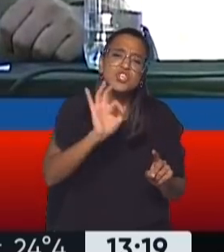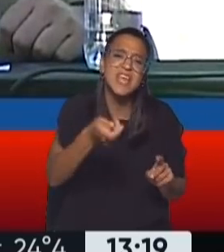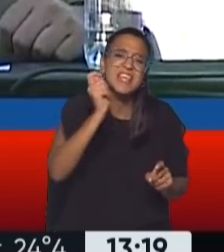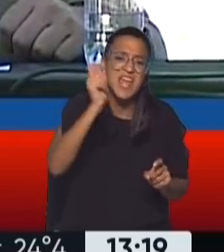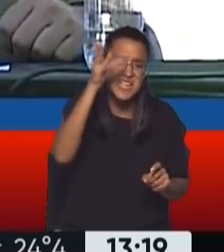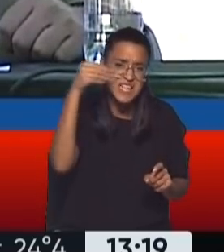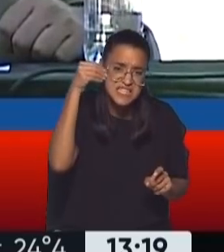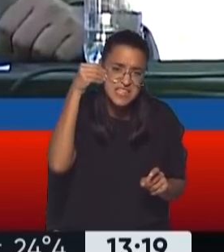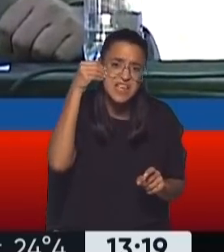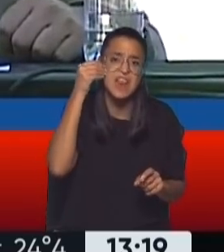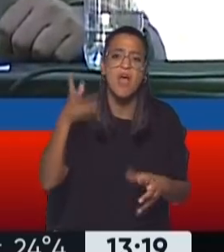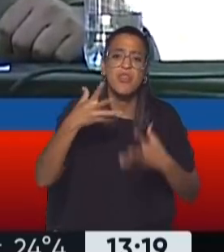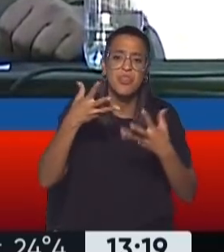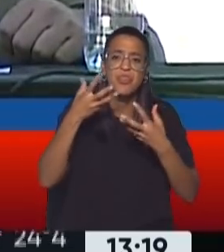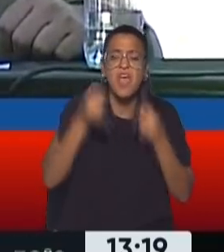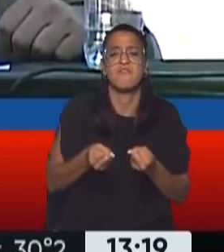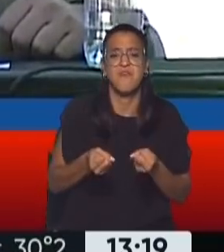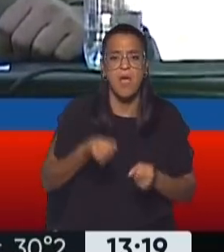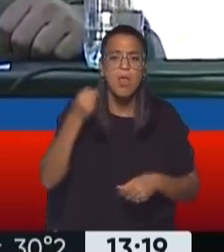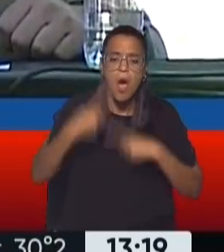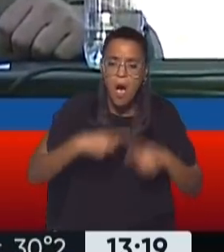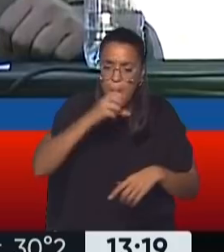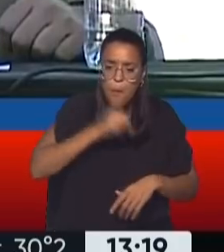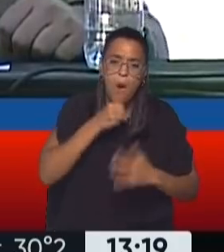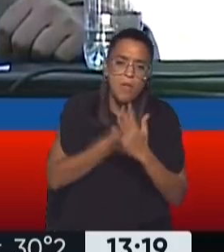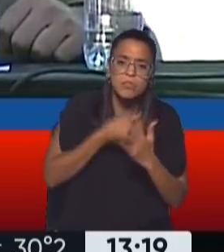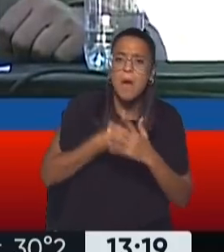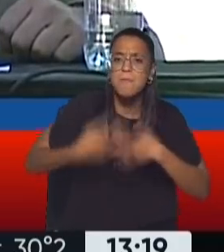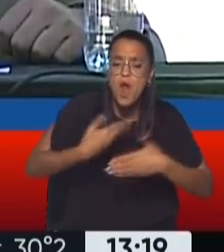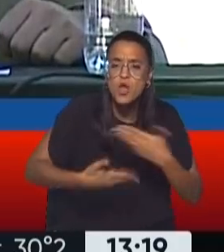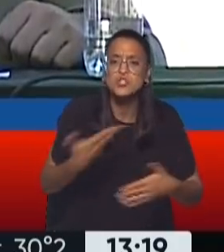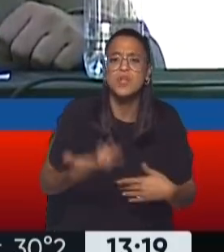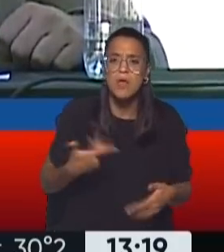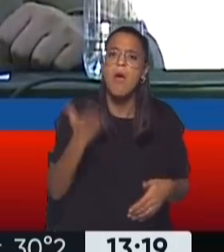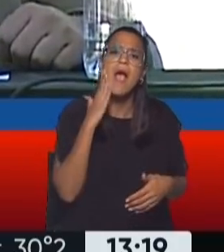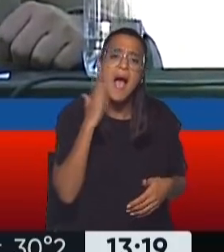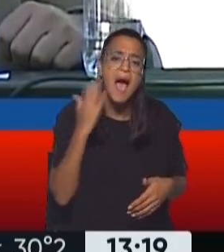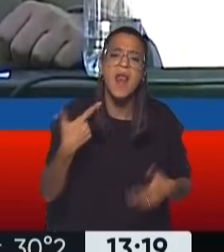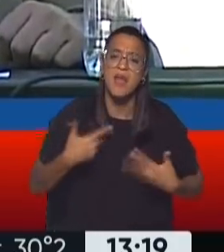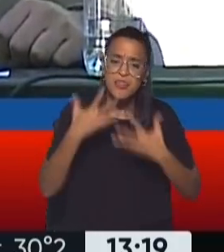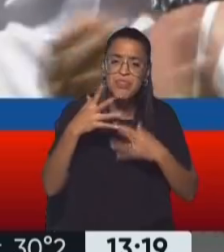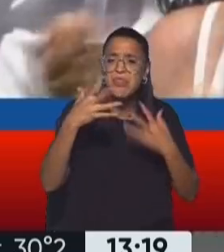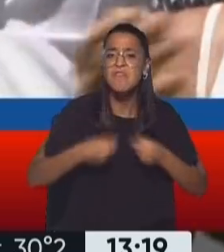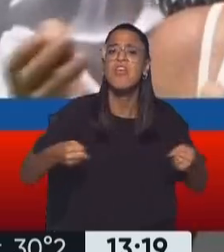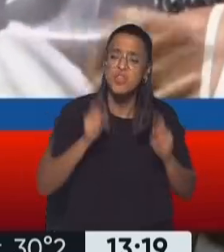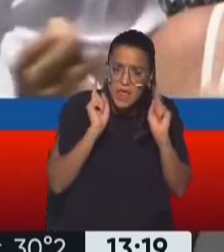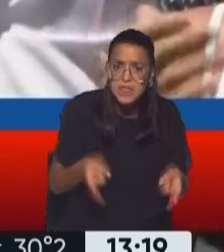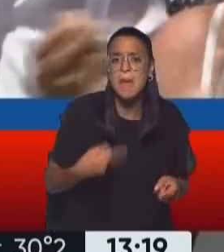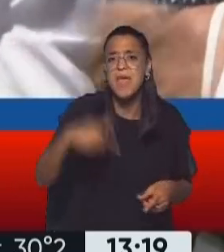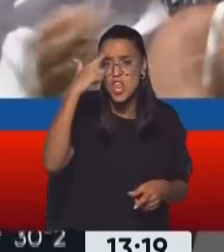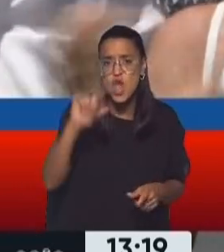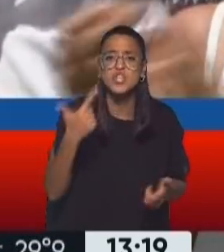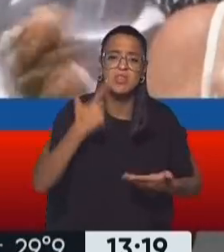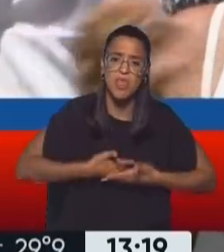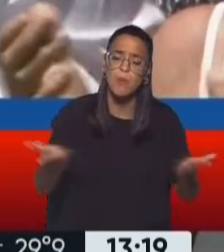Cristina. Se está defendiendo, se bancó todos los procesos, puso la cara, se defendió y demostró su inocencia. Basta,